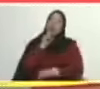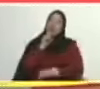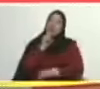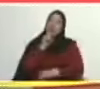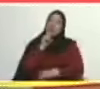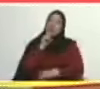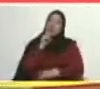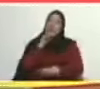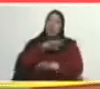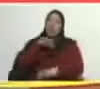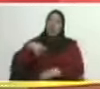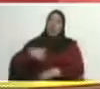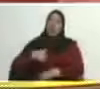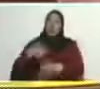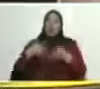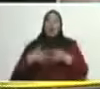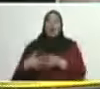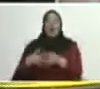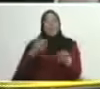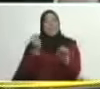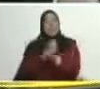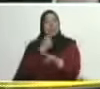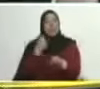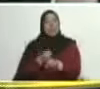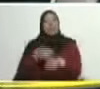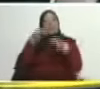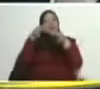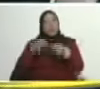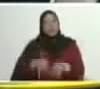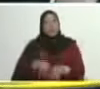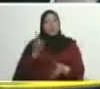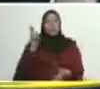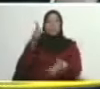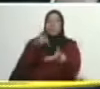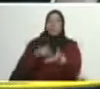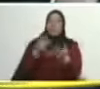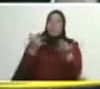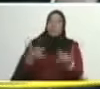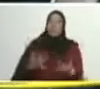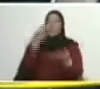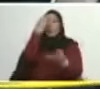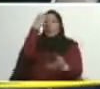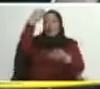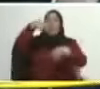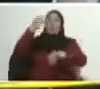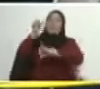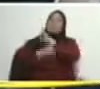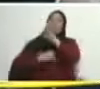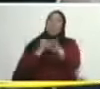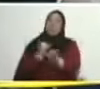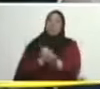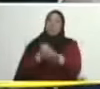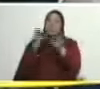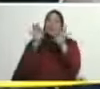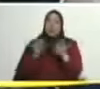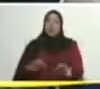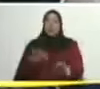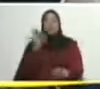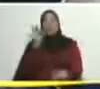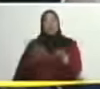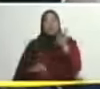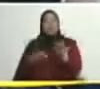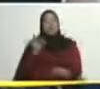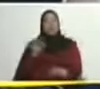que decretan los imperios e impone sin piedad el actual orden internacional profundamente injusto